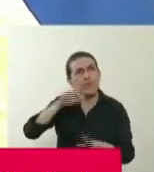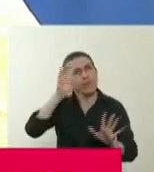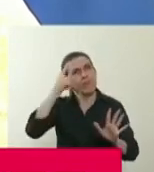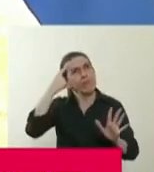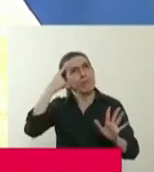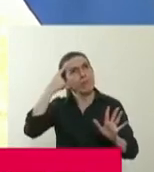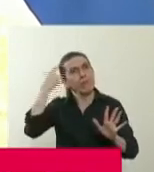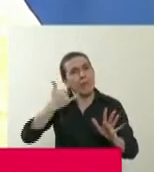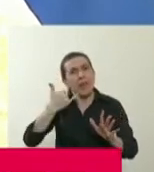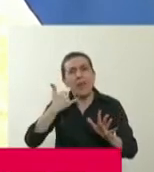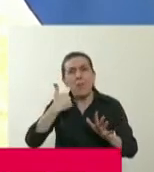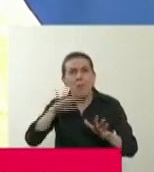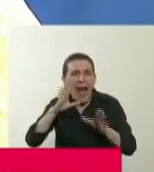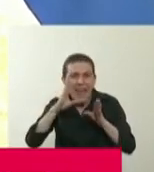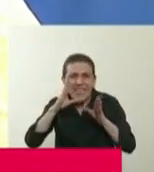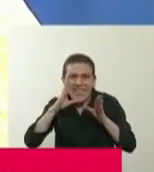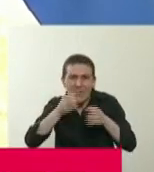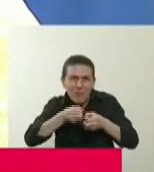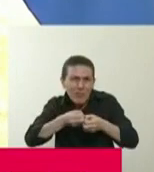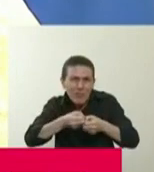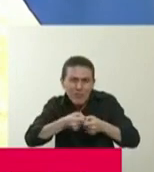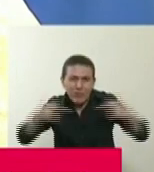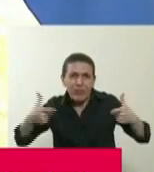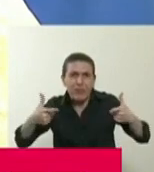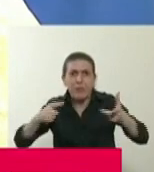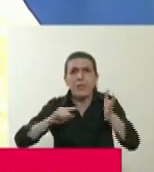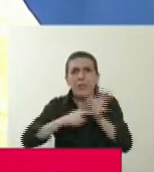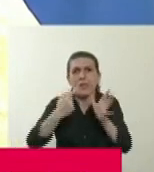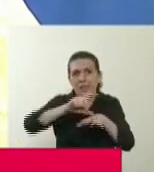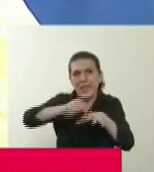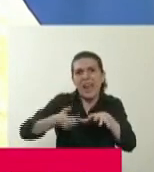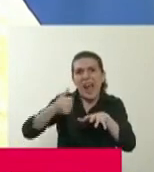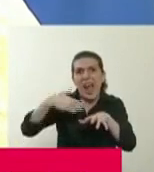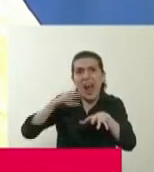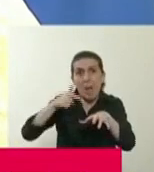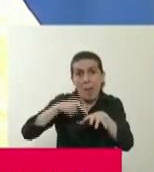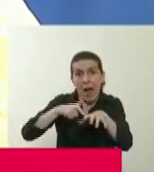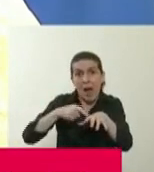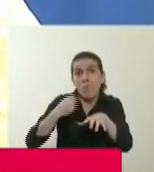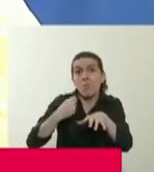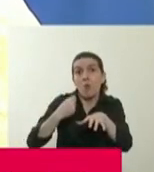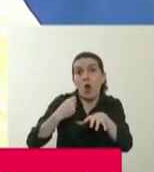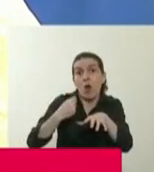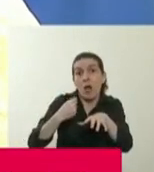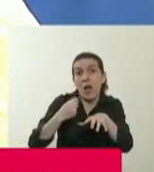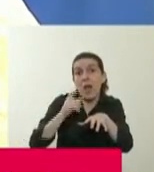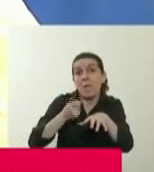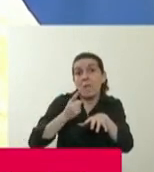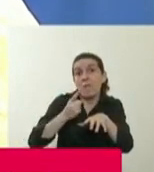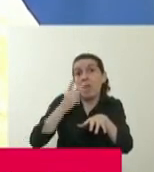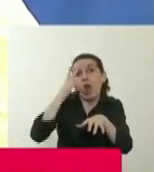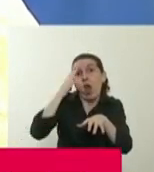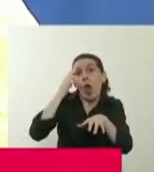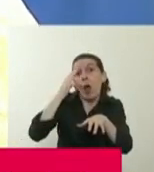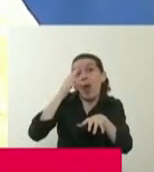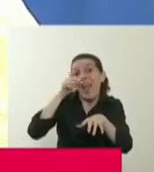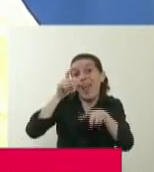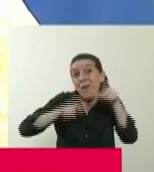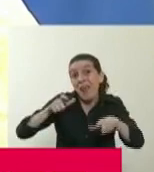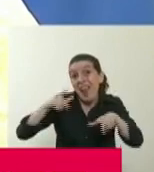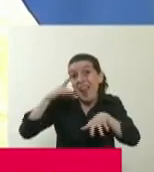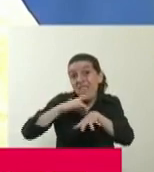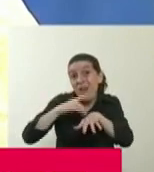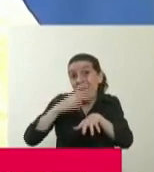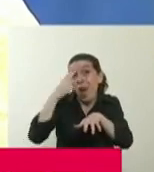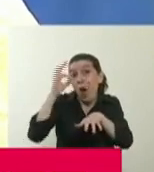área metropolitana de Buenos Aires, y eso es en gran medida cierto, porque allí más del 90% de los casos están